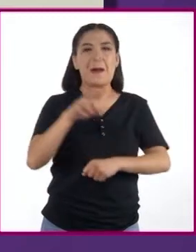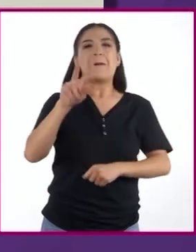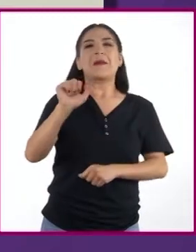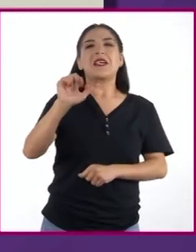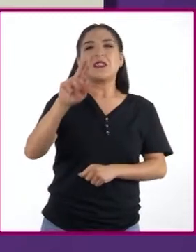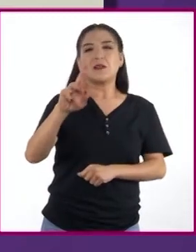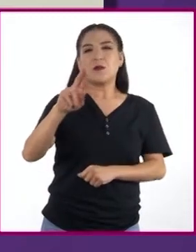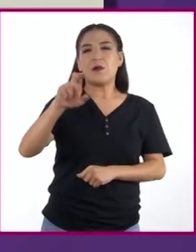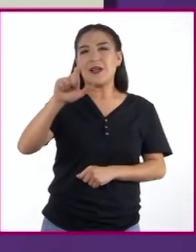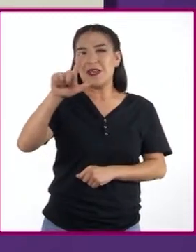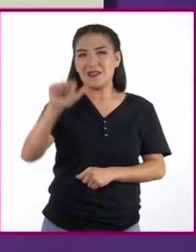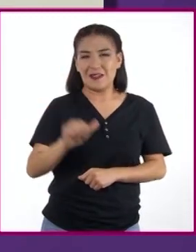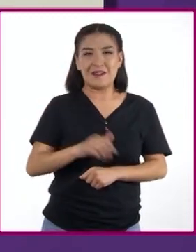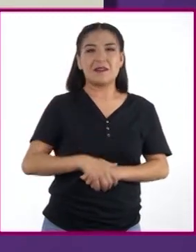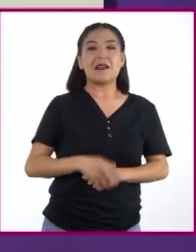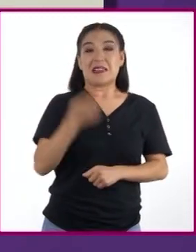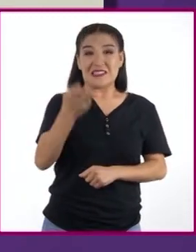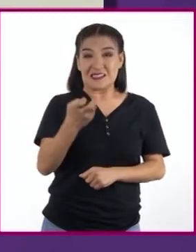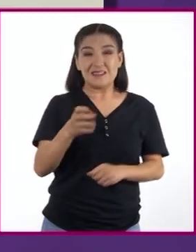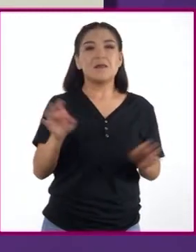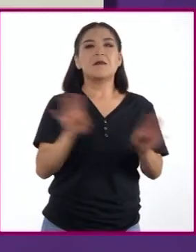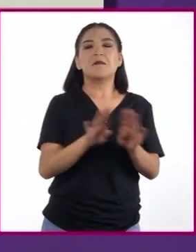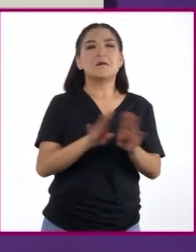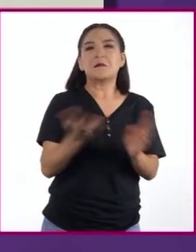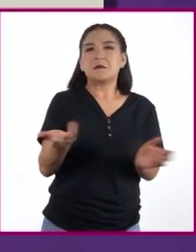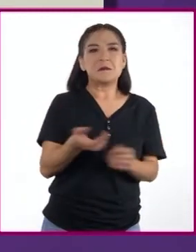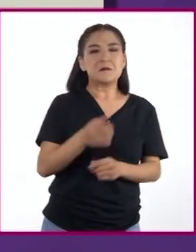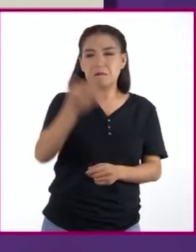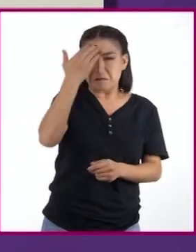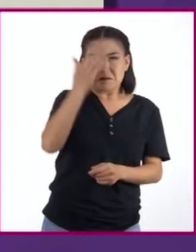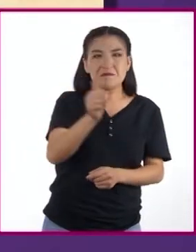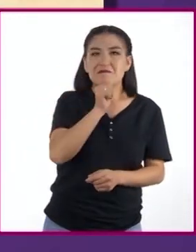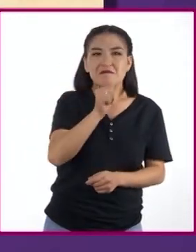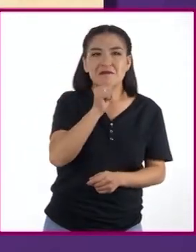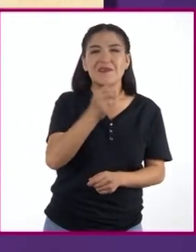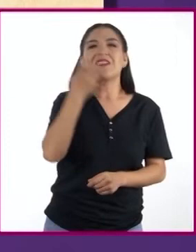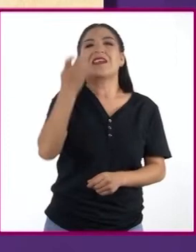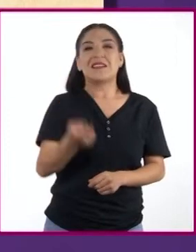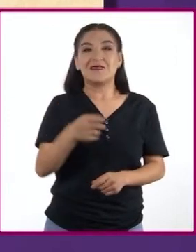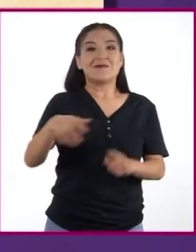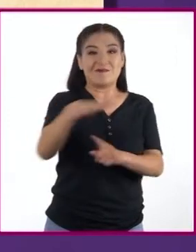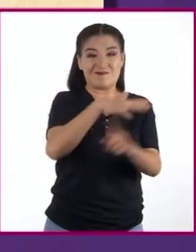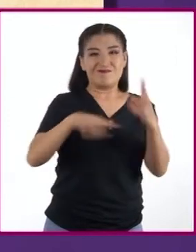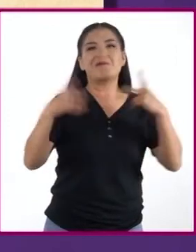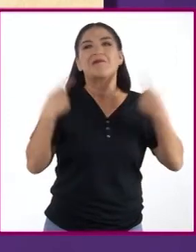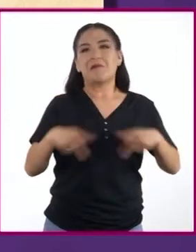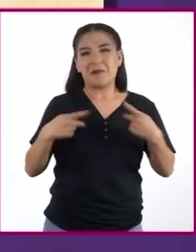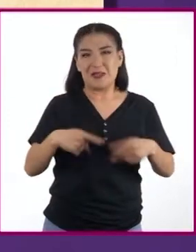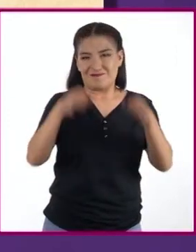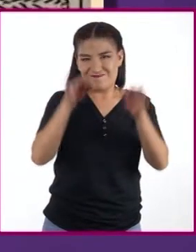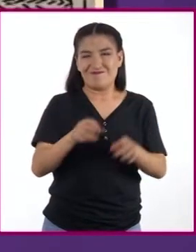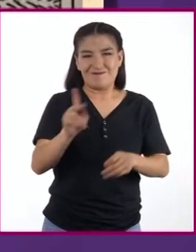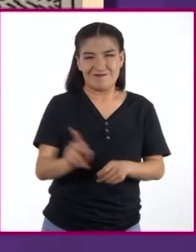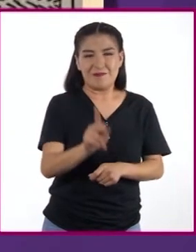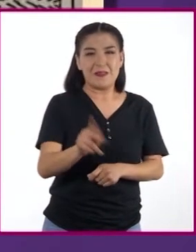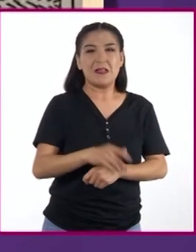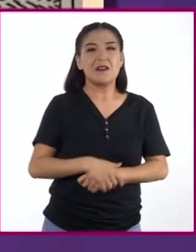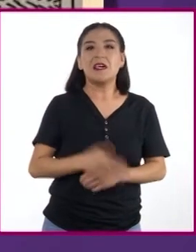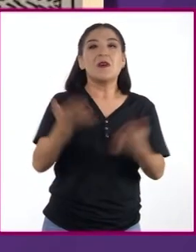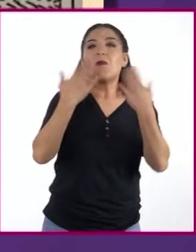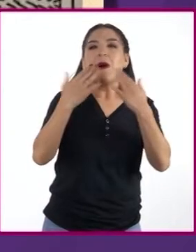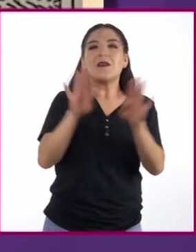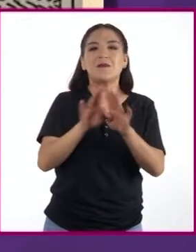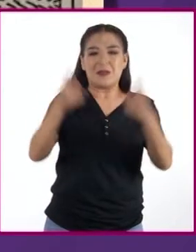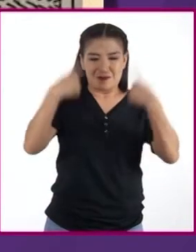viruela, las cuales eran desconocidas y por tanto la población originaria no tenía